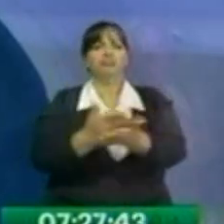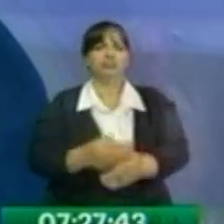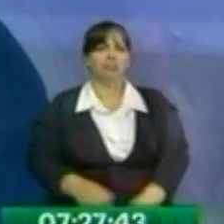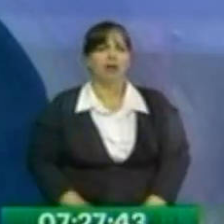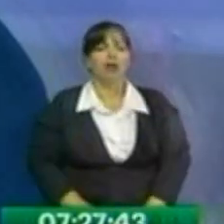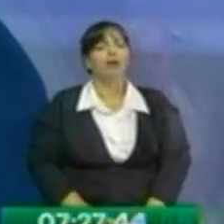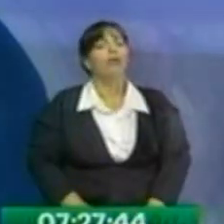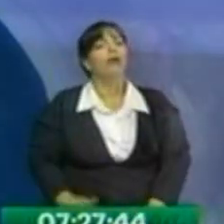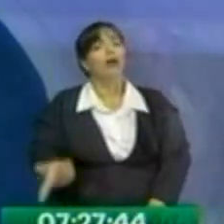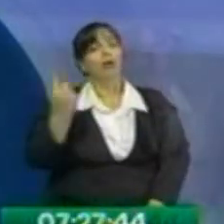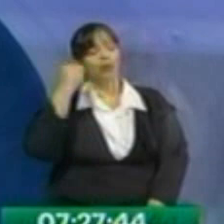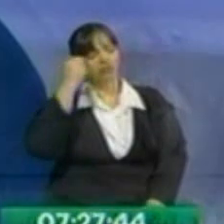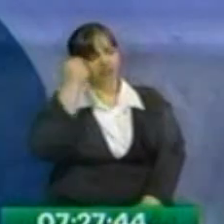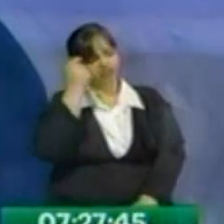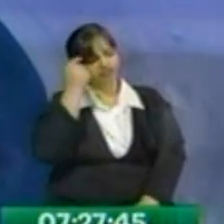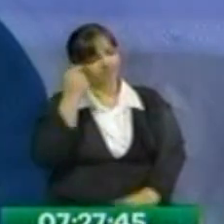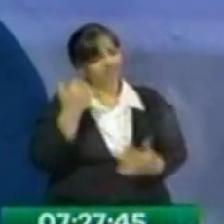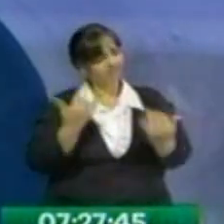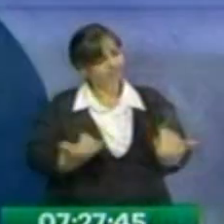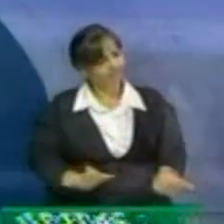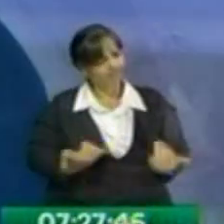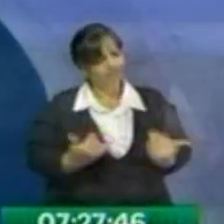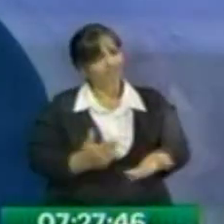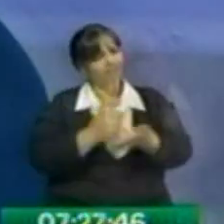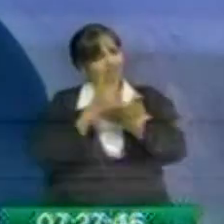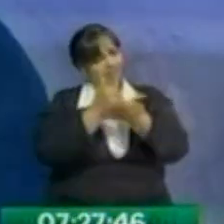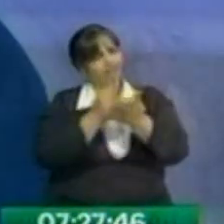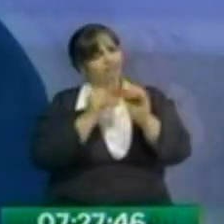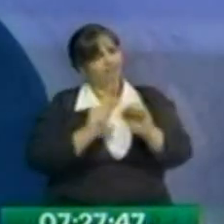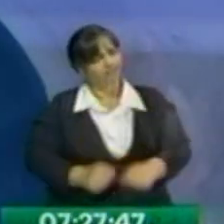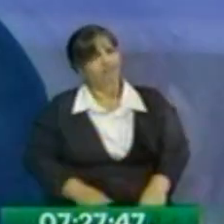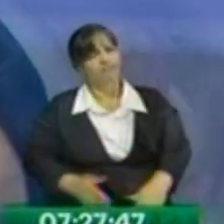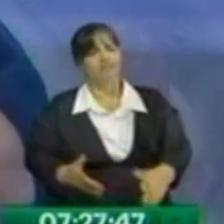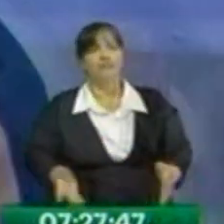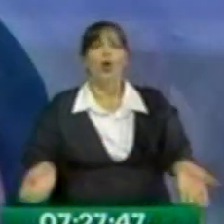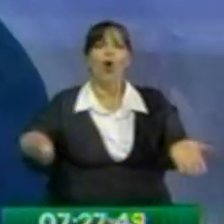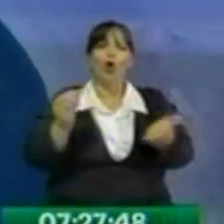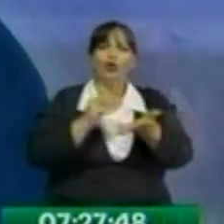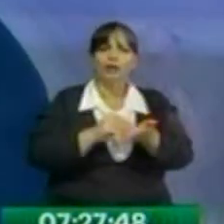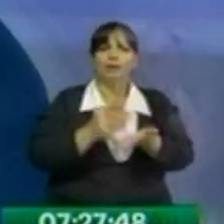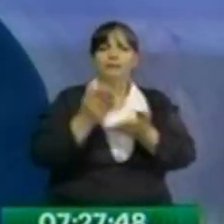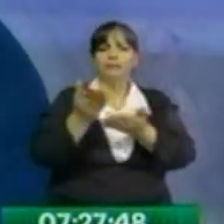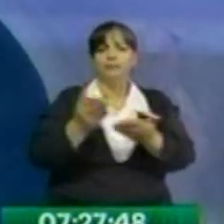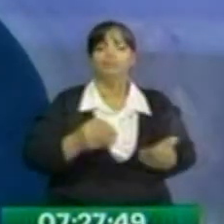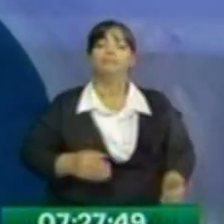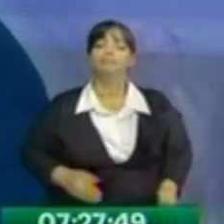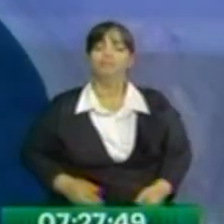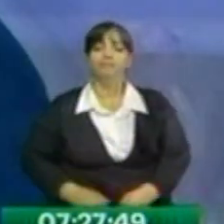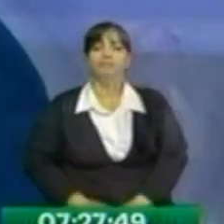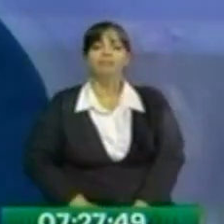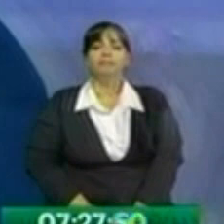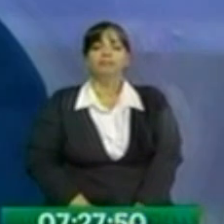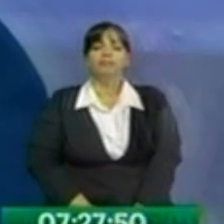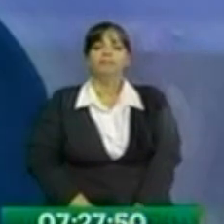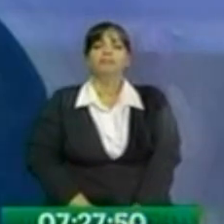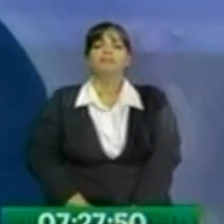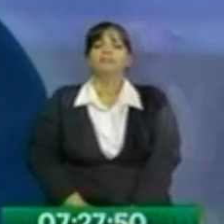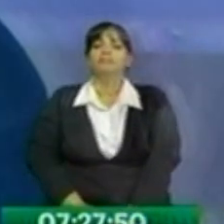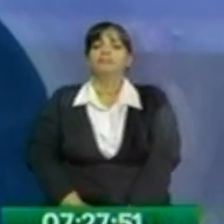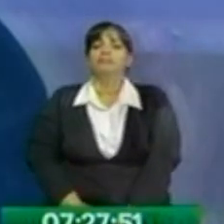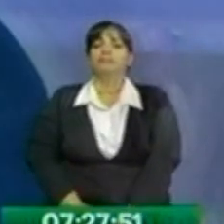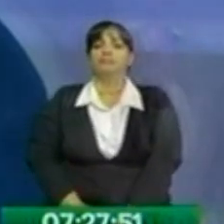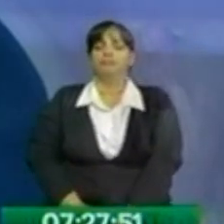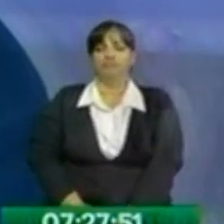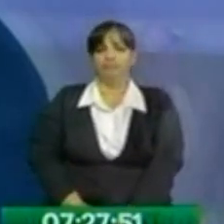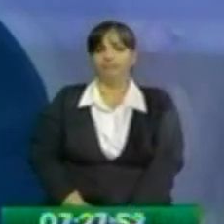esto conlleva, pero además porque es la forma más, el transporte más rico en temas de valores.